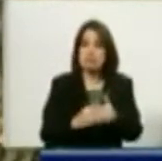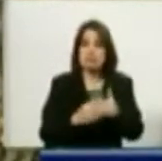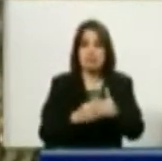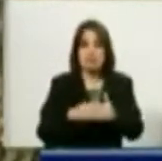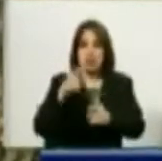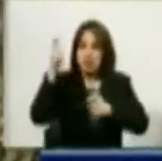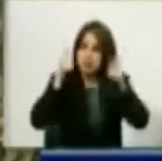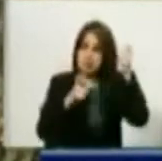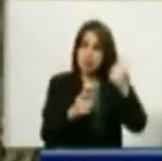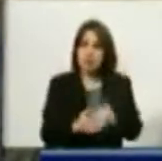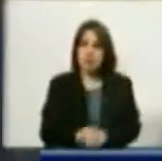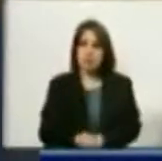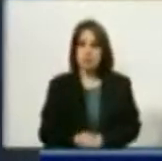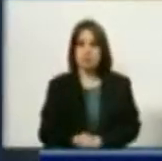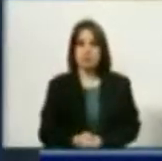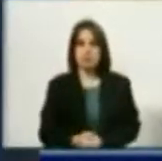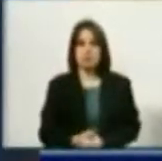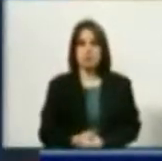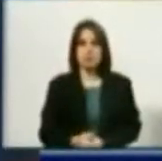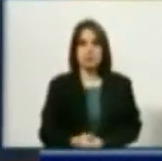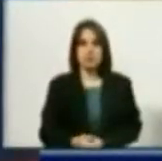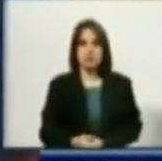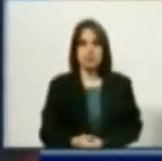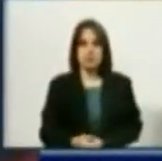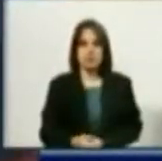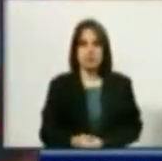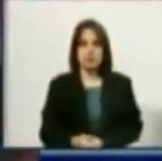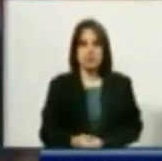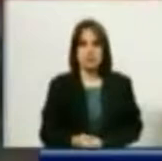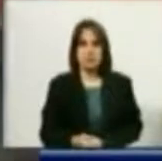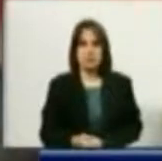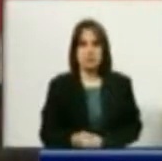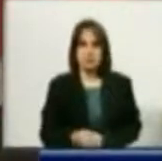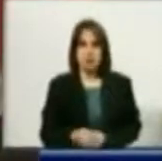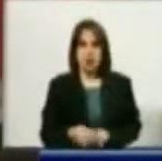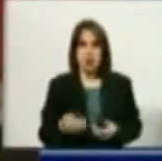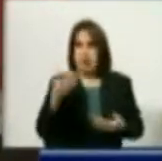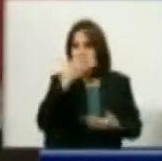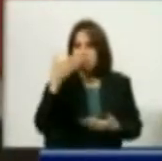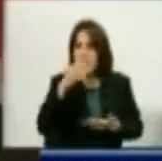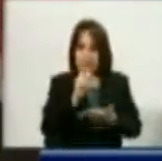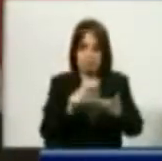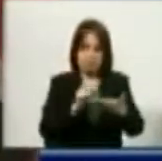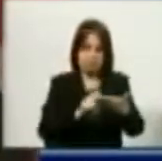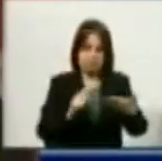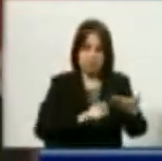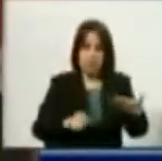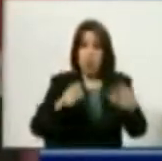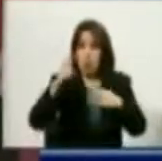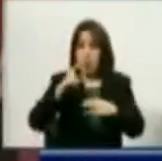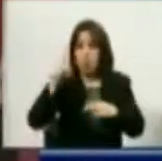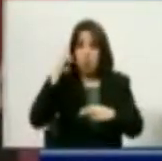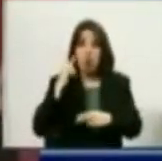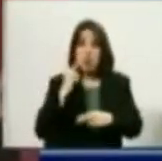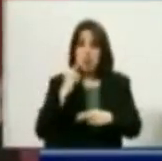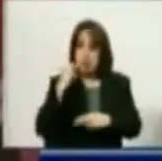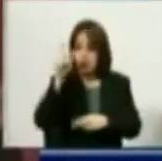Hugo Chávez pero en alguna parte de alguna de estas cartas de Bolívar a Irving